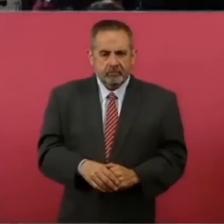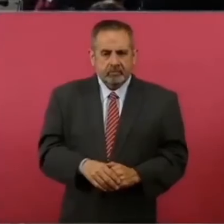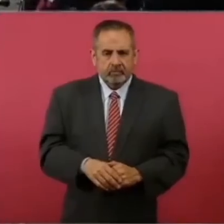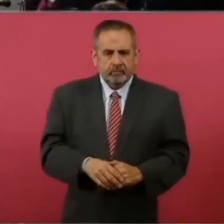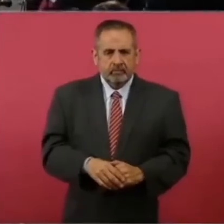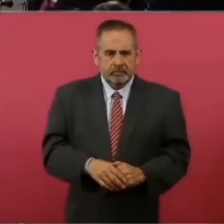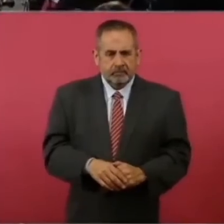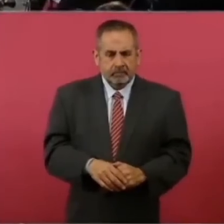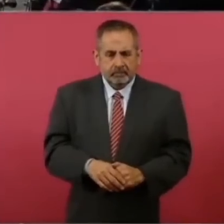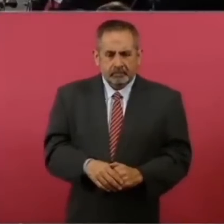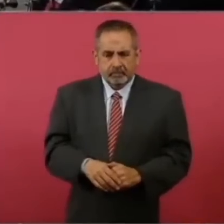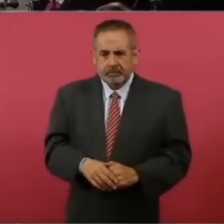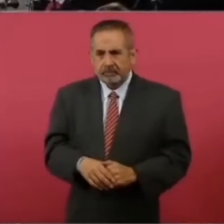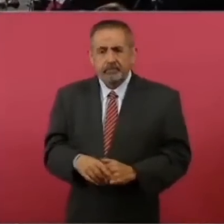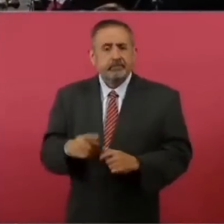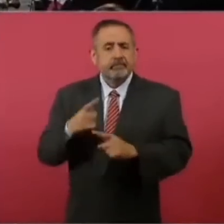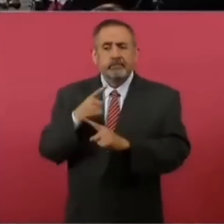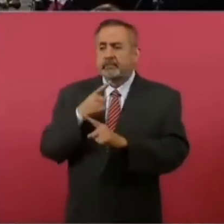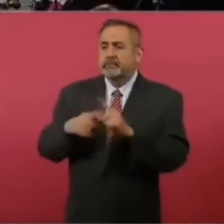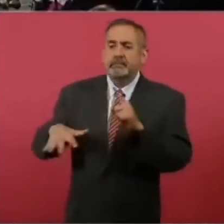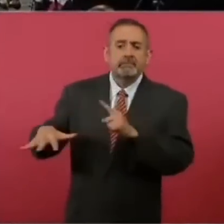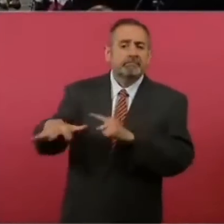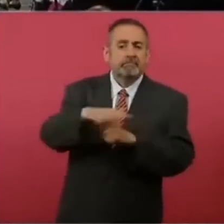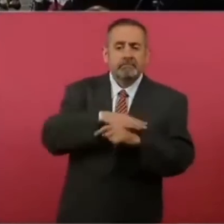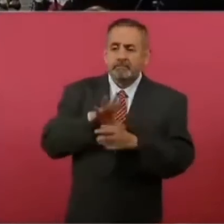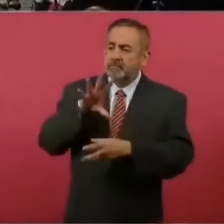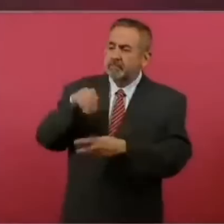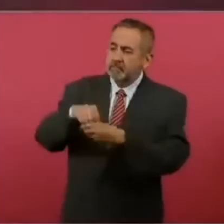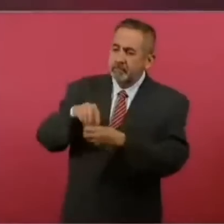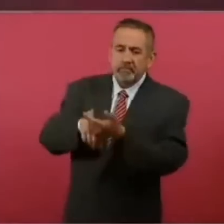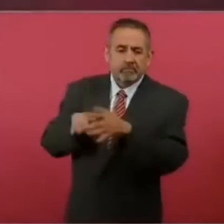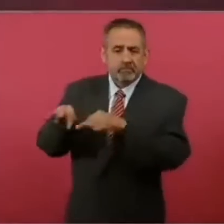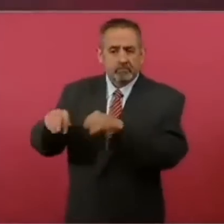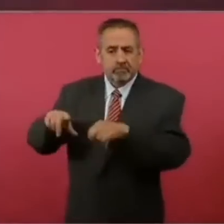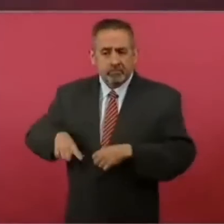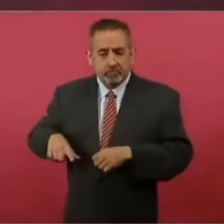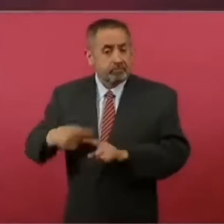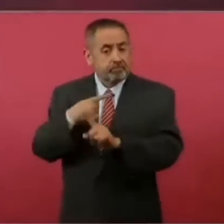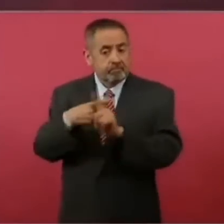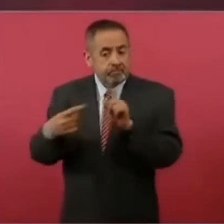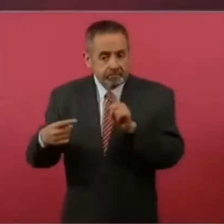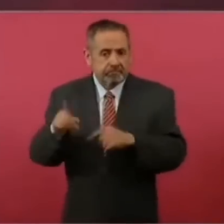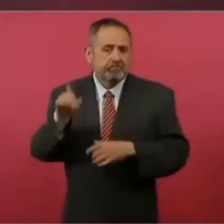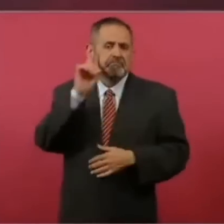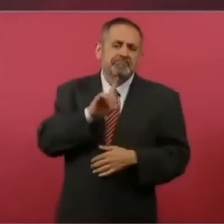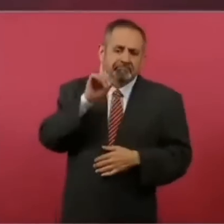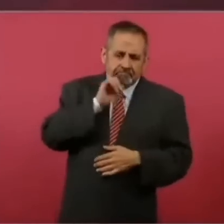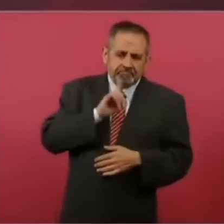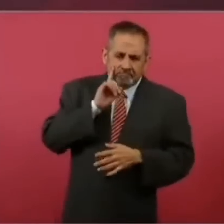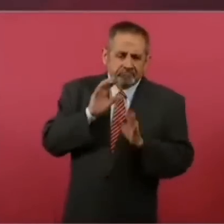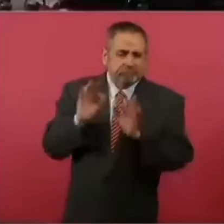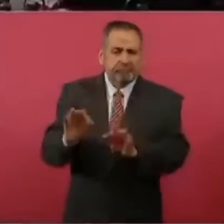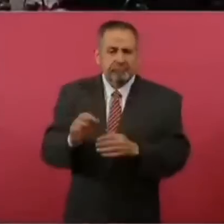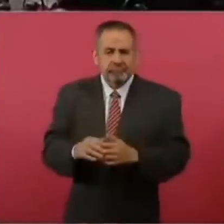La mitad de los servidores públicos, mujeres. ¿Cuándo se había visto eso?